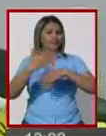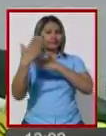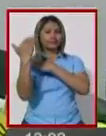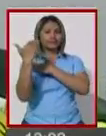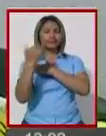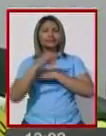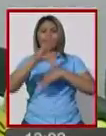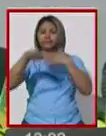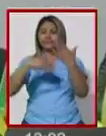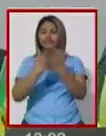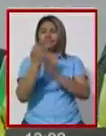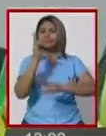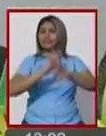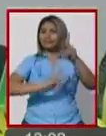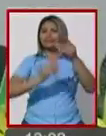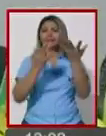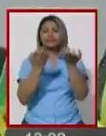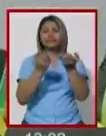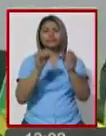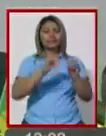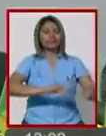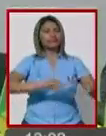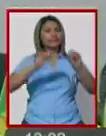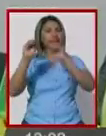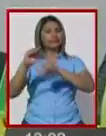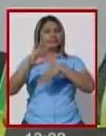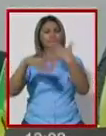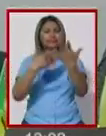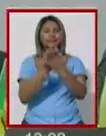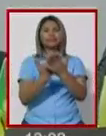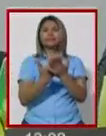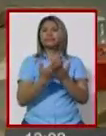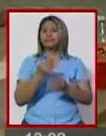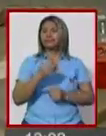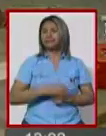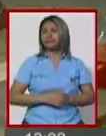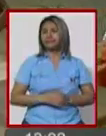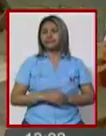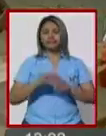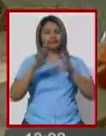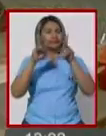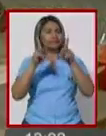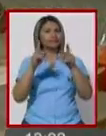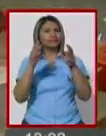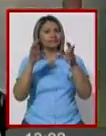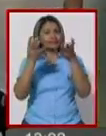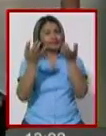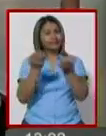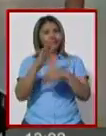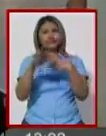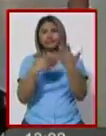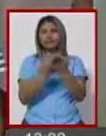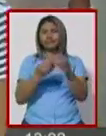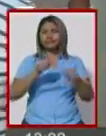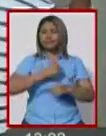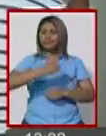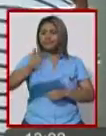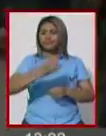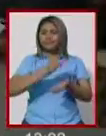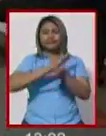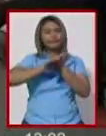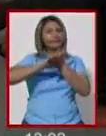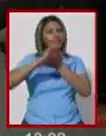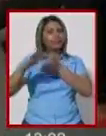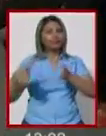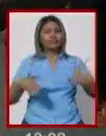Santa Cruz, toda la población quiere este traslado. Todos merecemos, queridos periodistas, queridos vecinos, transitar por calles